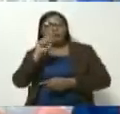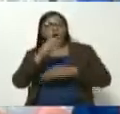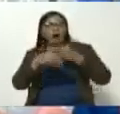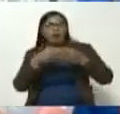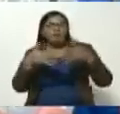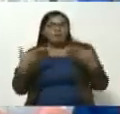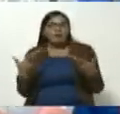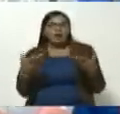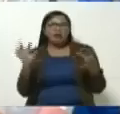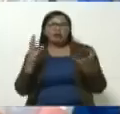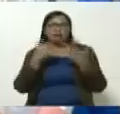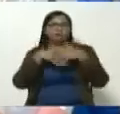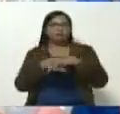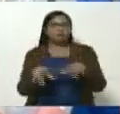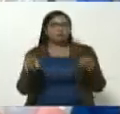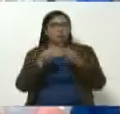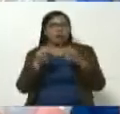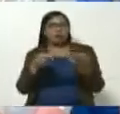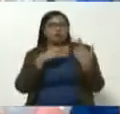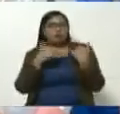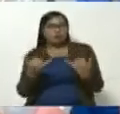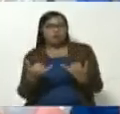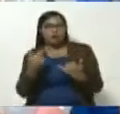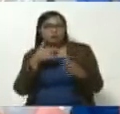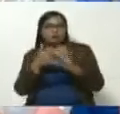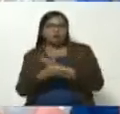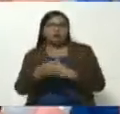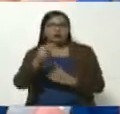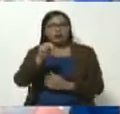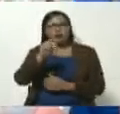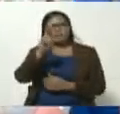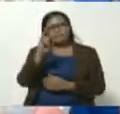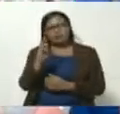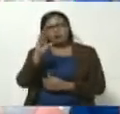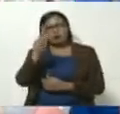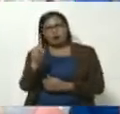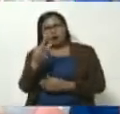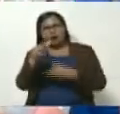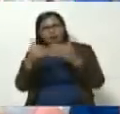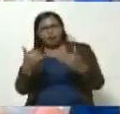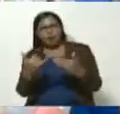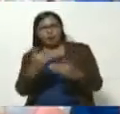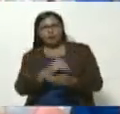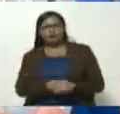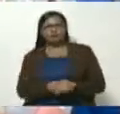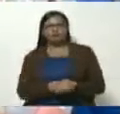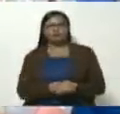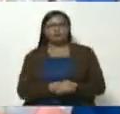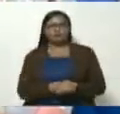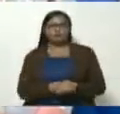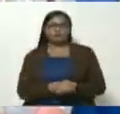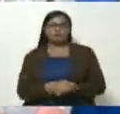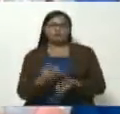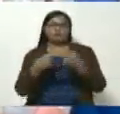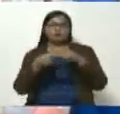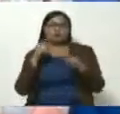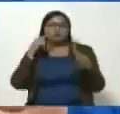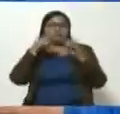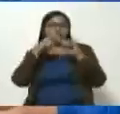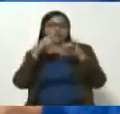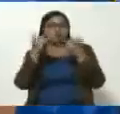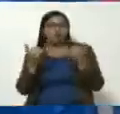hacer las mezclas correspondientes, que son el NPK en diferentes, diferentes